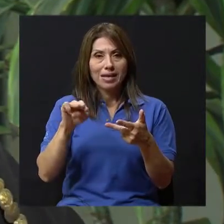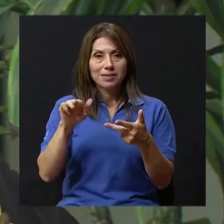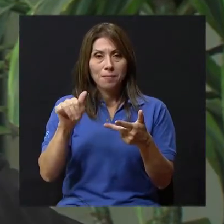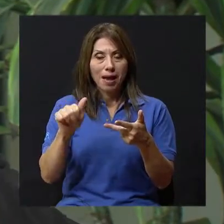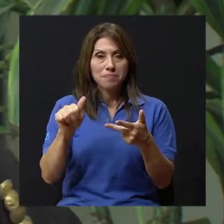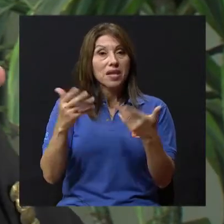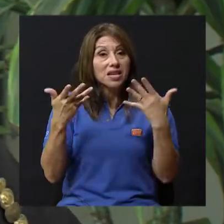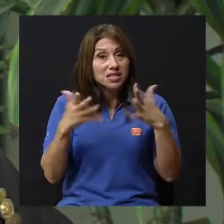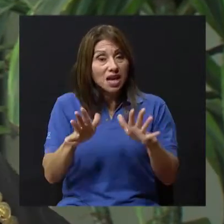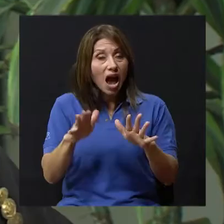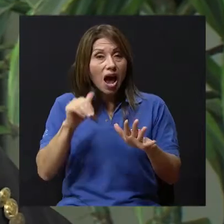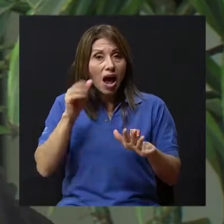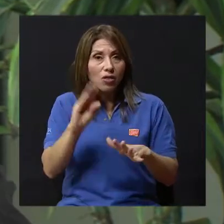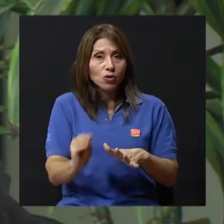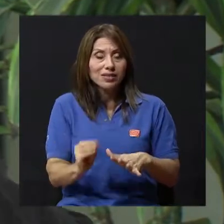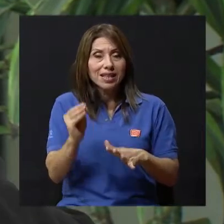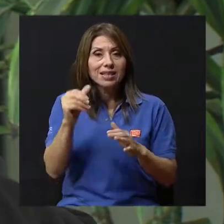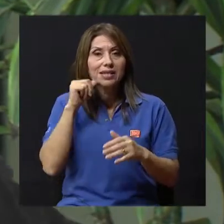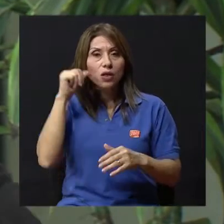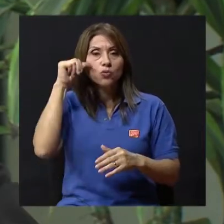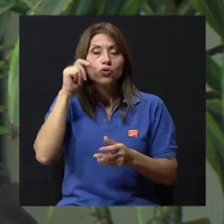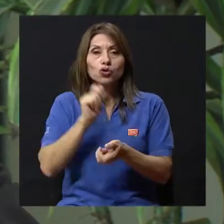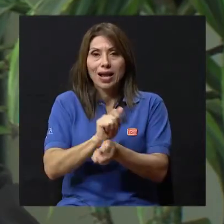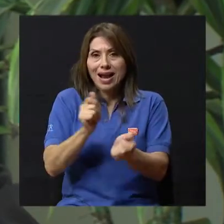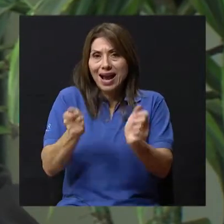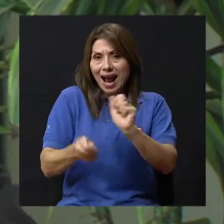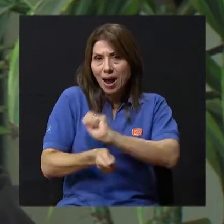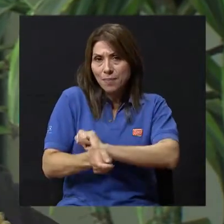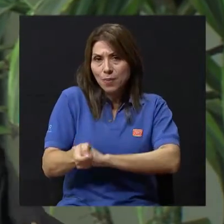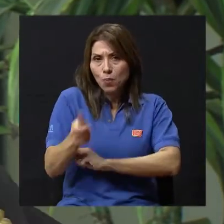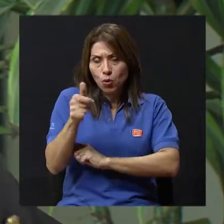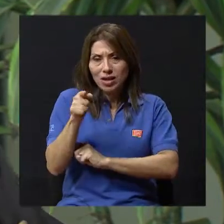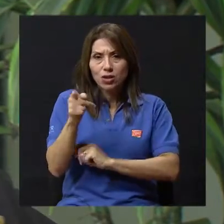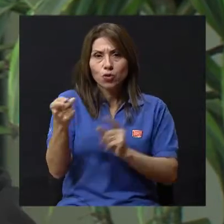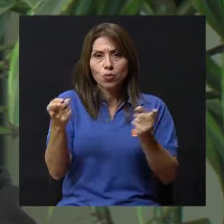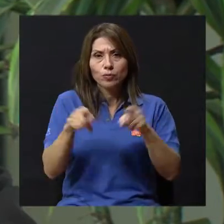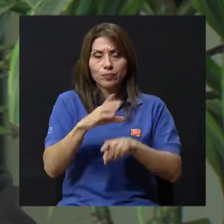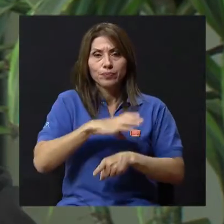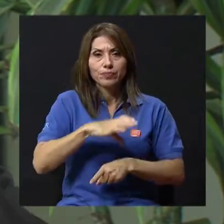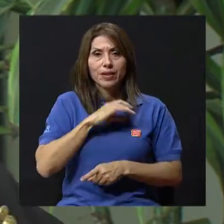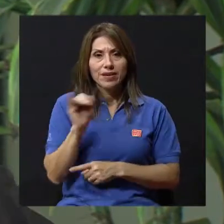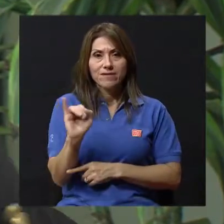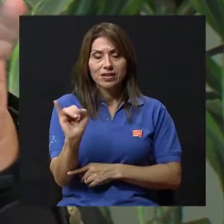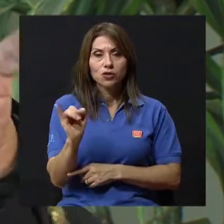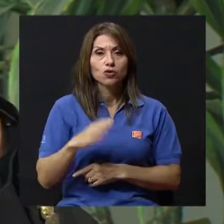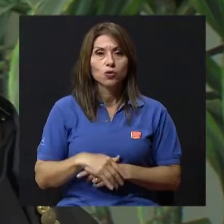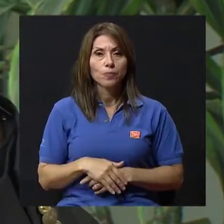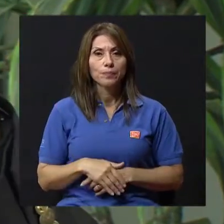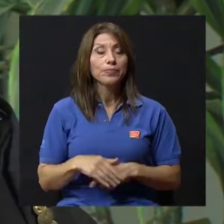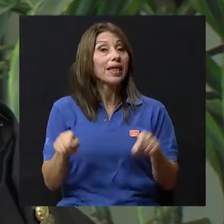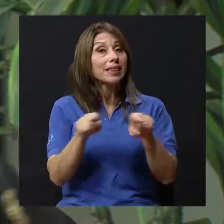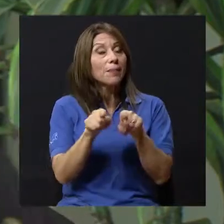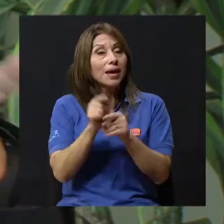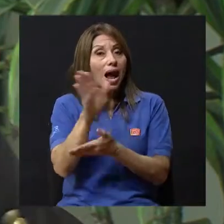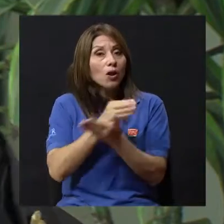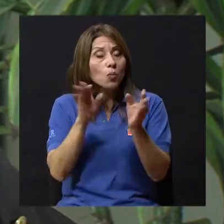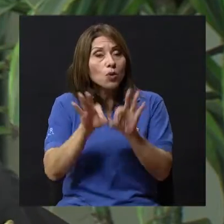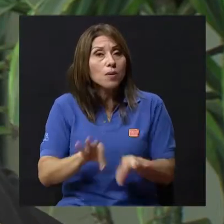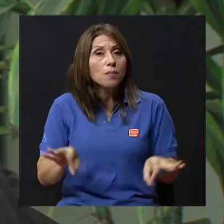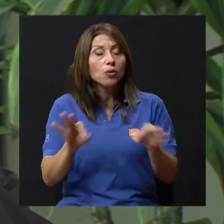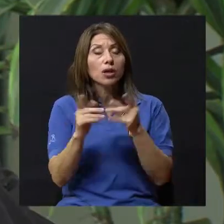también en los adultos y adolescentes cambia un poquito el factor infeccioso. El otro factor que es muy importante es la